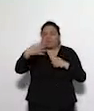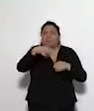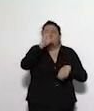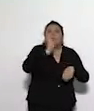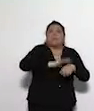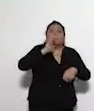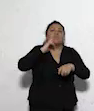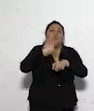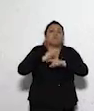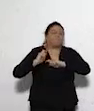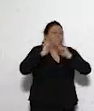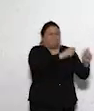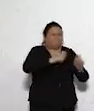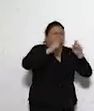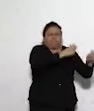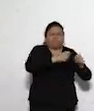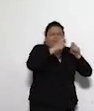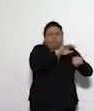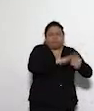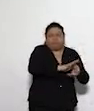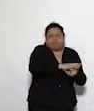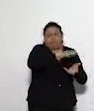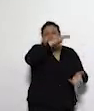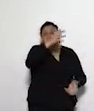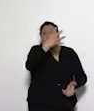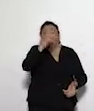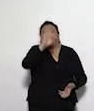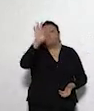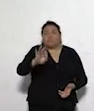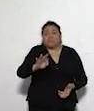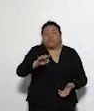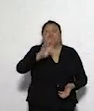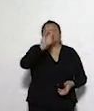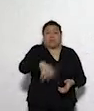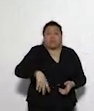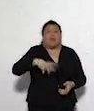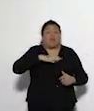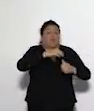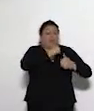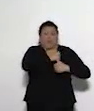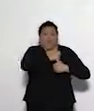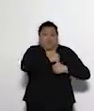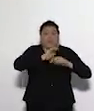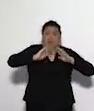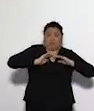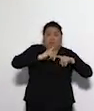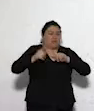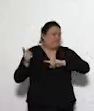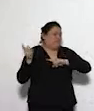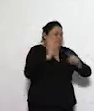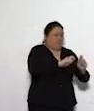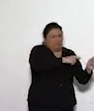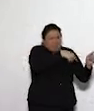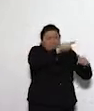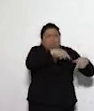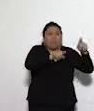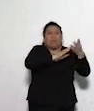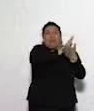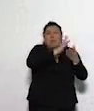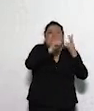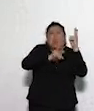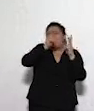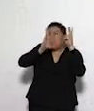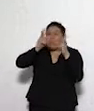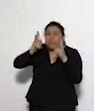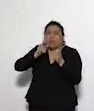mientras el número de militares desplegados en promedio creció casi 70% entre 2017 y 2013.